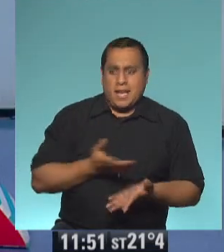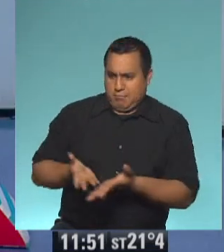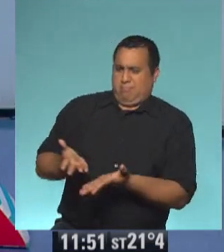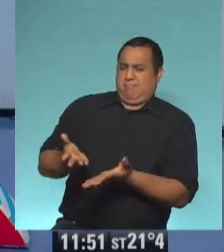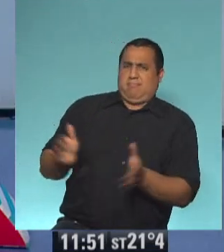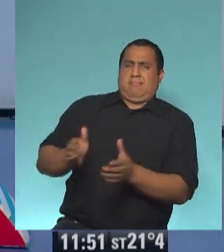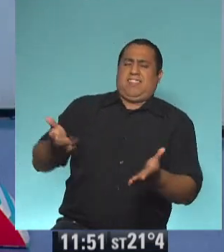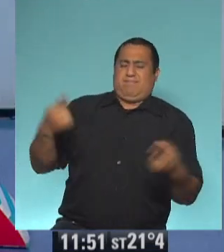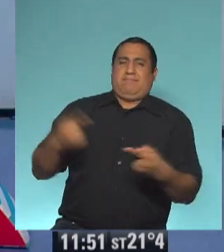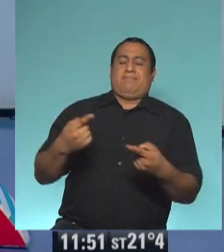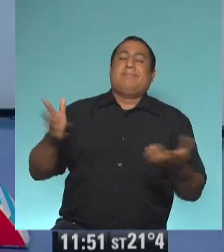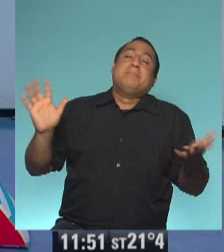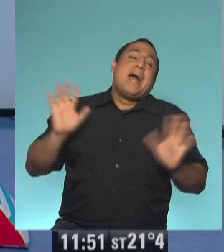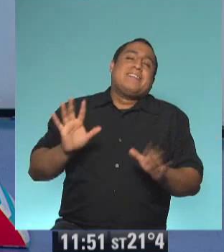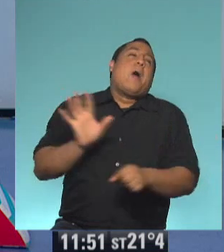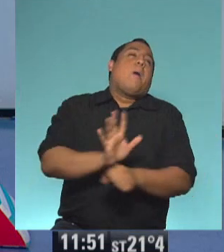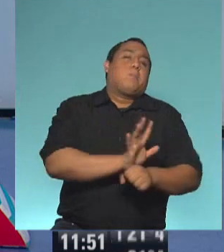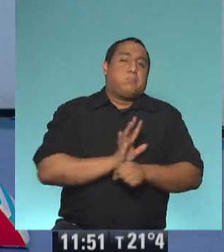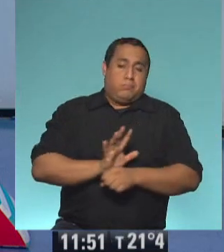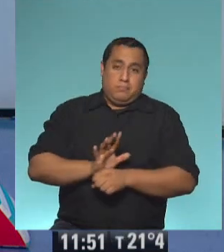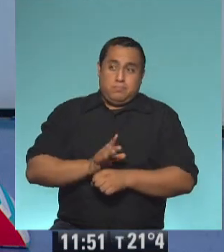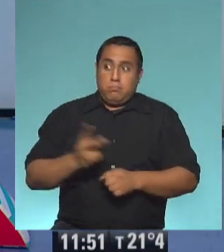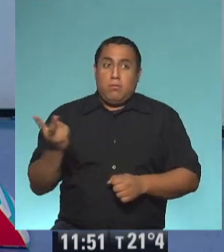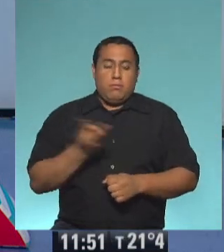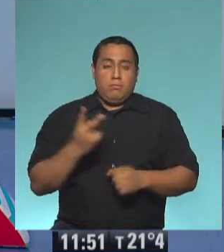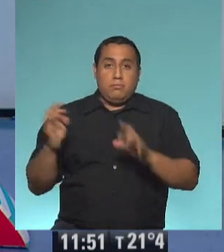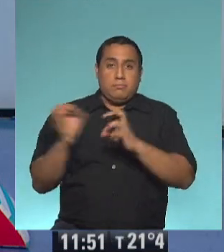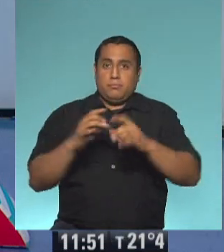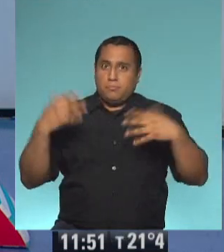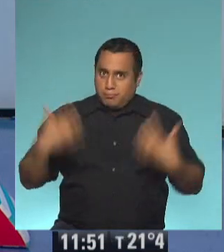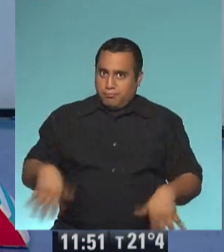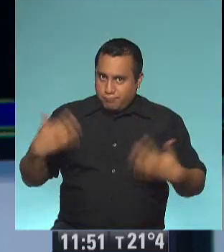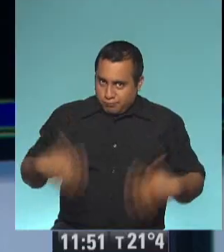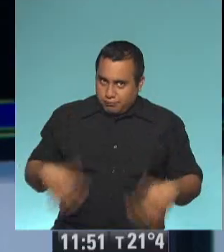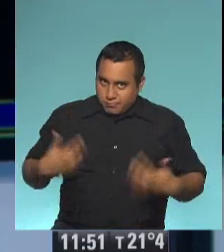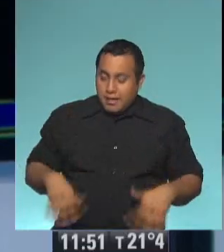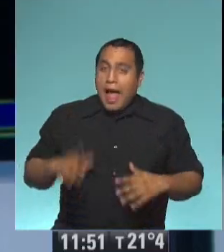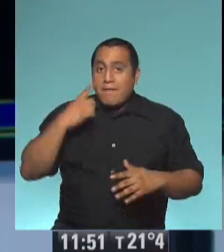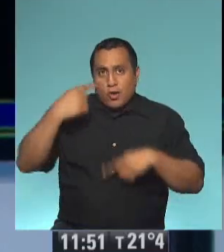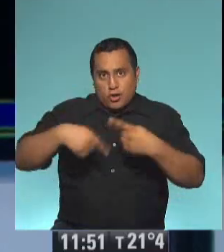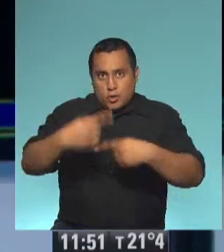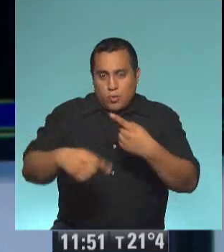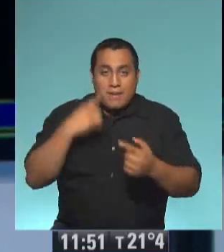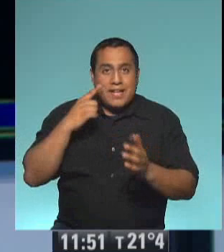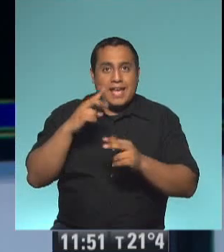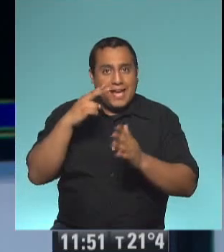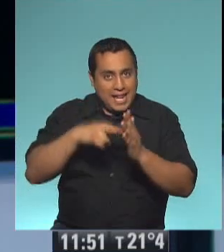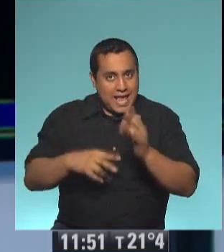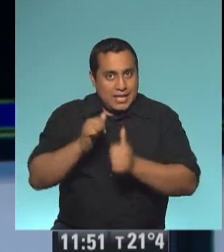sigue la historia, cómo fue la discusión de estos dos panaderos y por qué le llaman como le llaman. Sí, ¿se acuerdan que entonces,